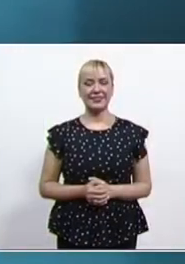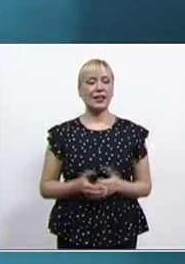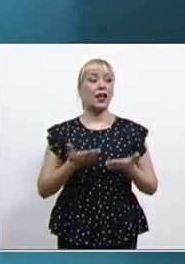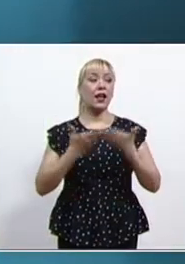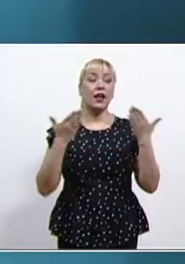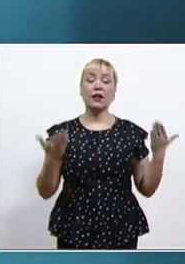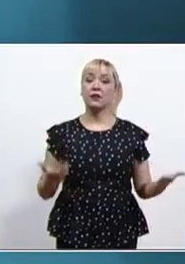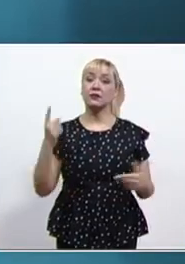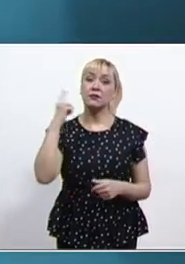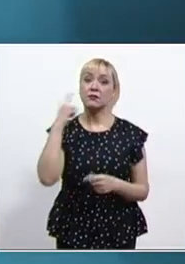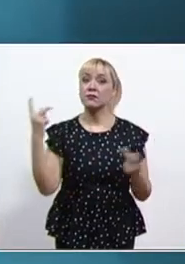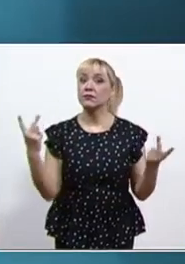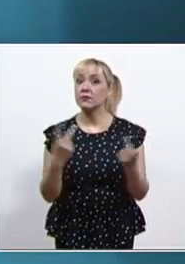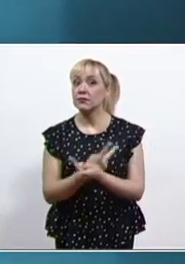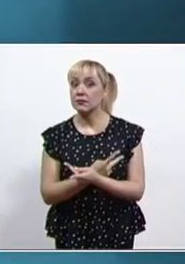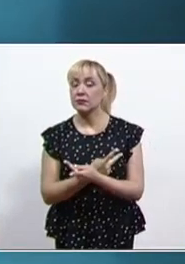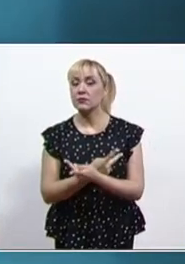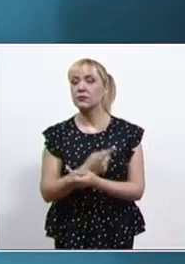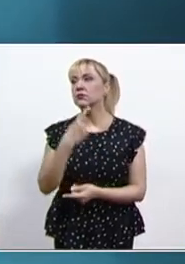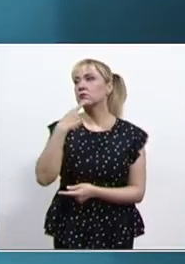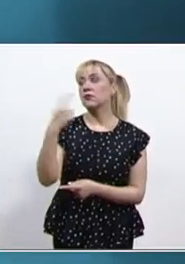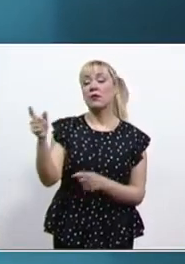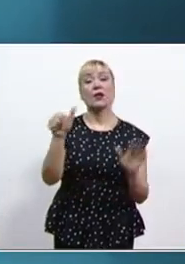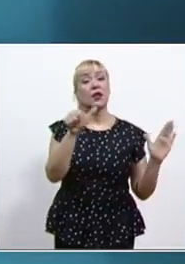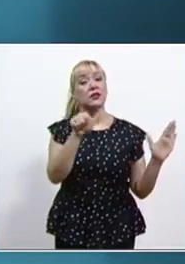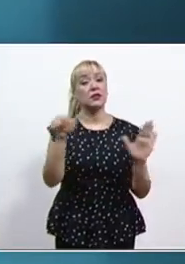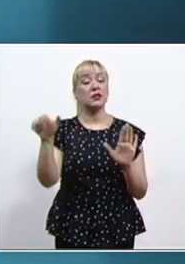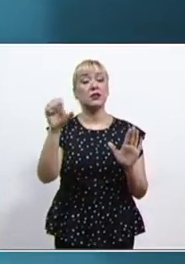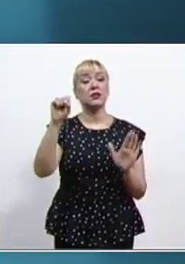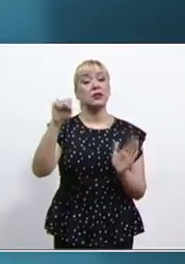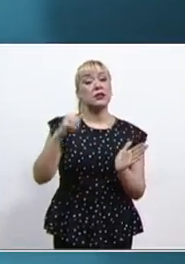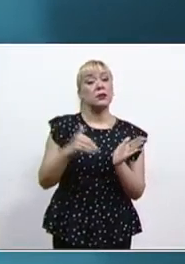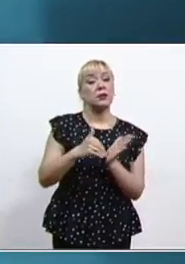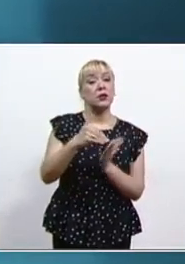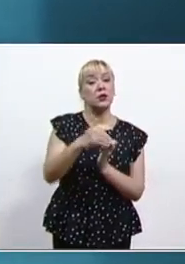Al regresar, fijan en